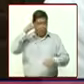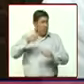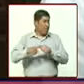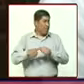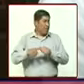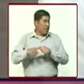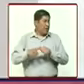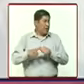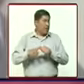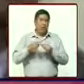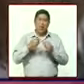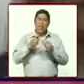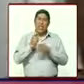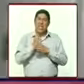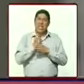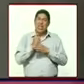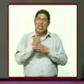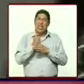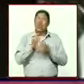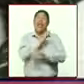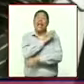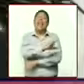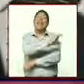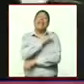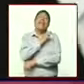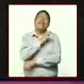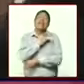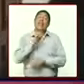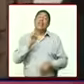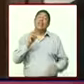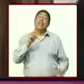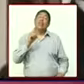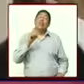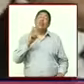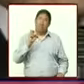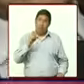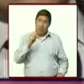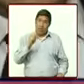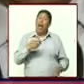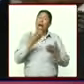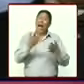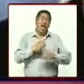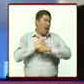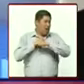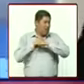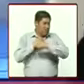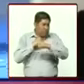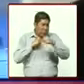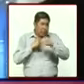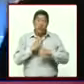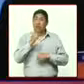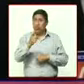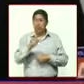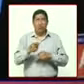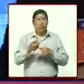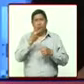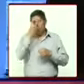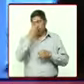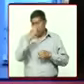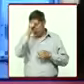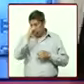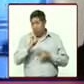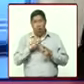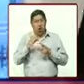recuerden que la clínica Endoven está con una campaña. Precisamente usted tiene que llegar ya sea a Obrajes,